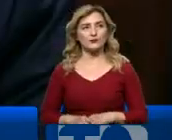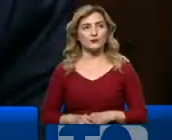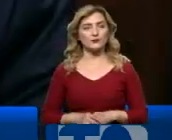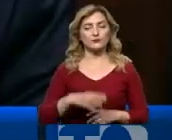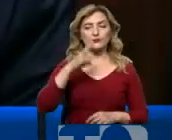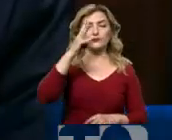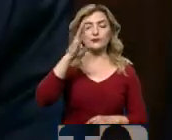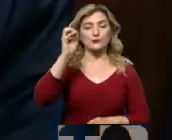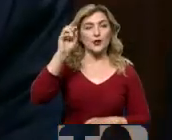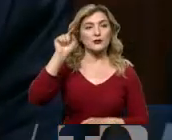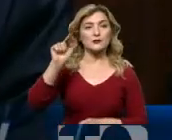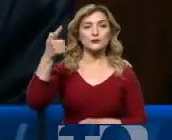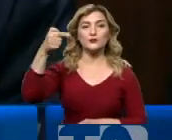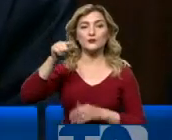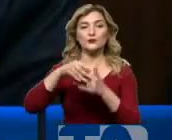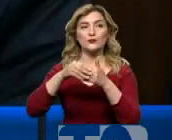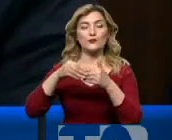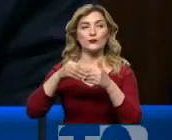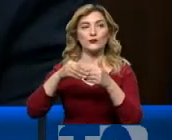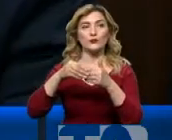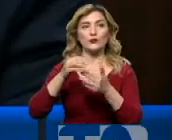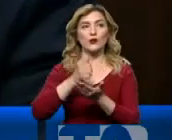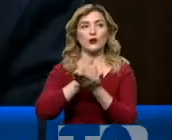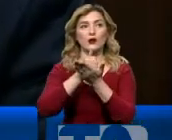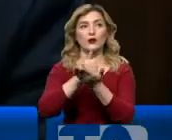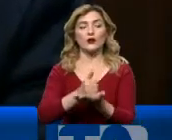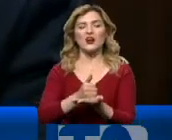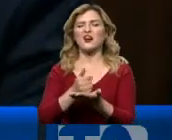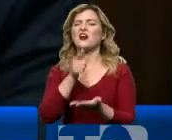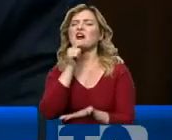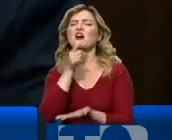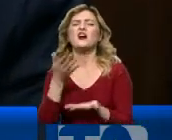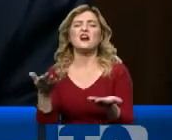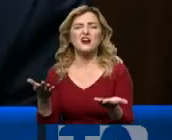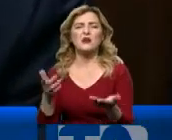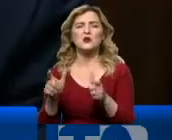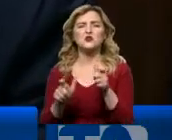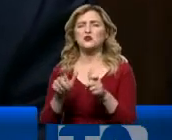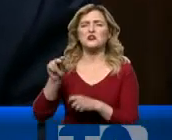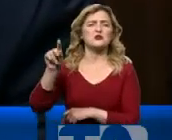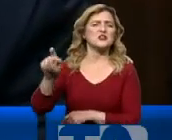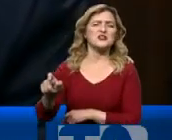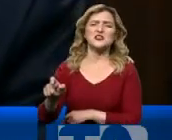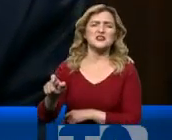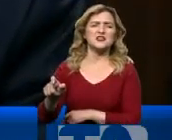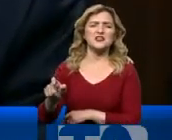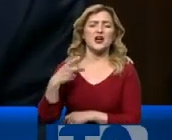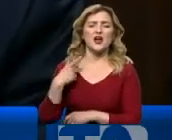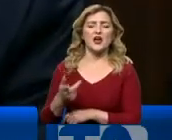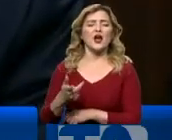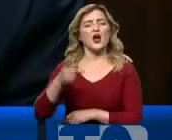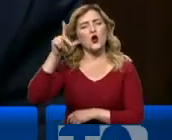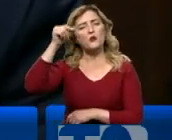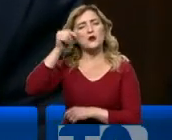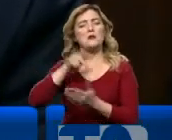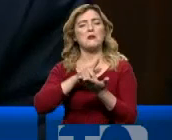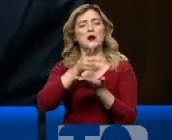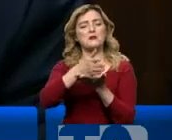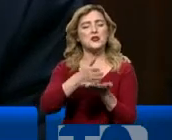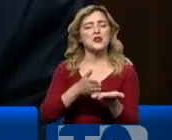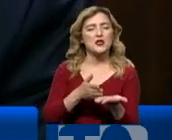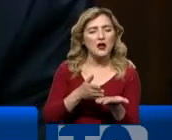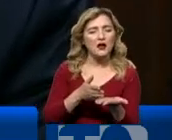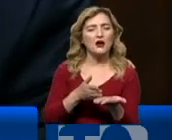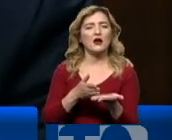60 mil millones de dólares que beneficiaron lamentablemente a quienes no necesitaban el subsidio y a un conjunto